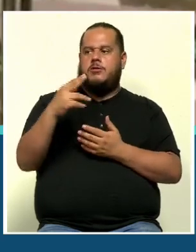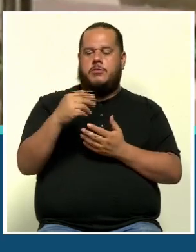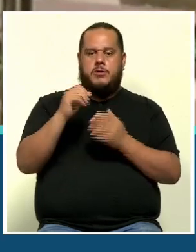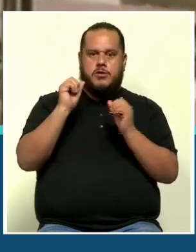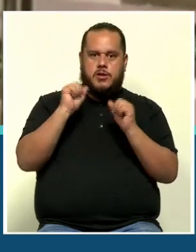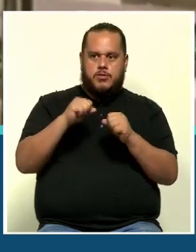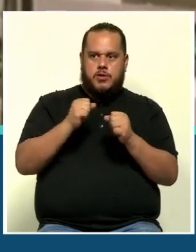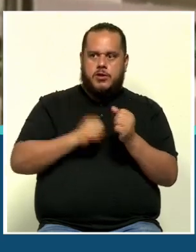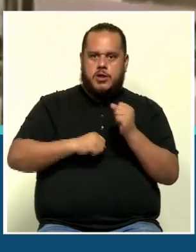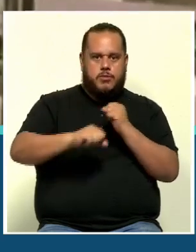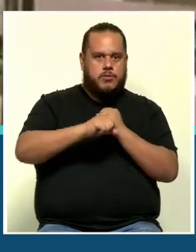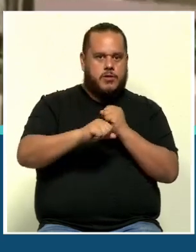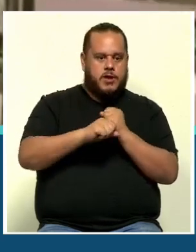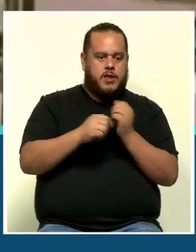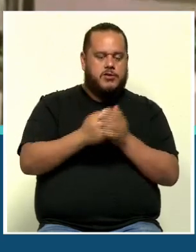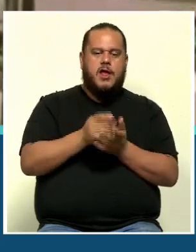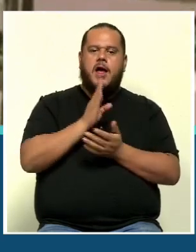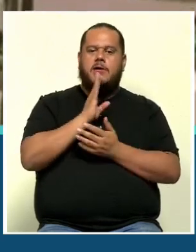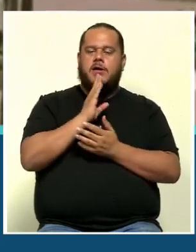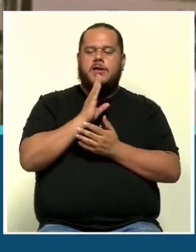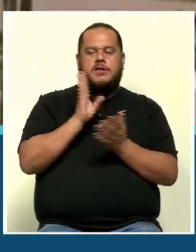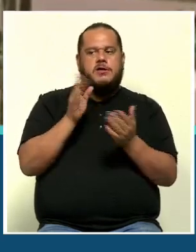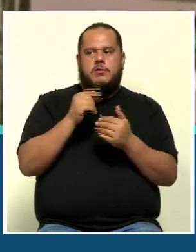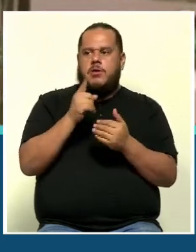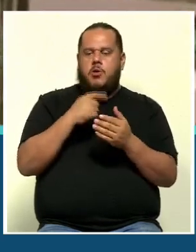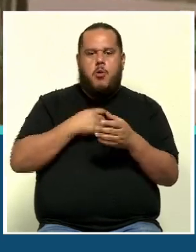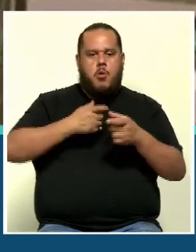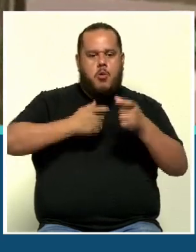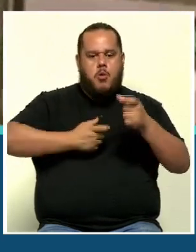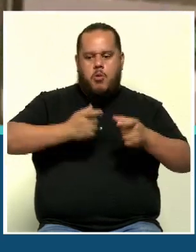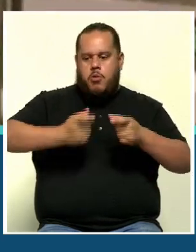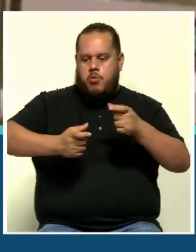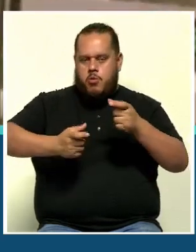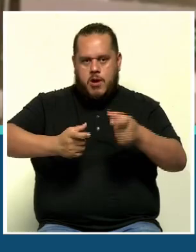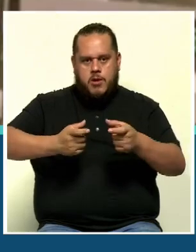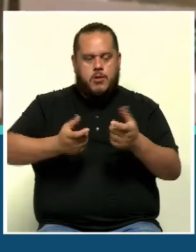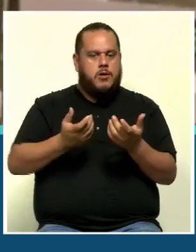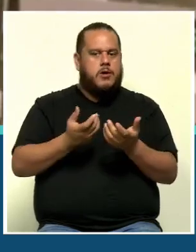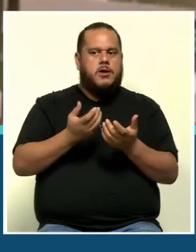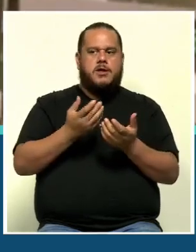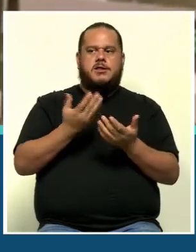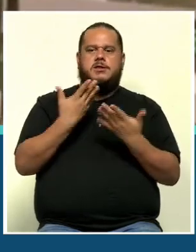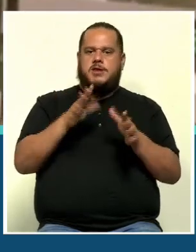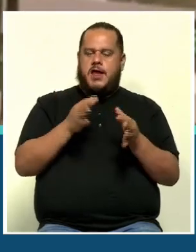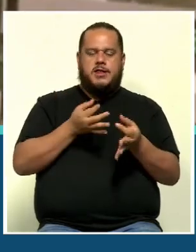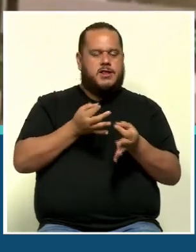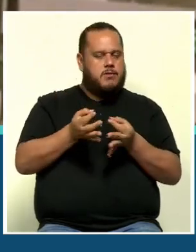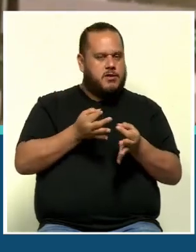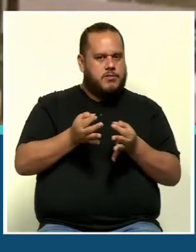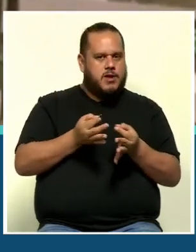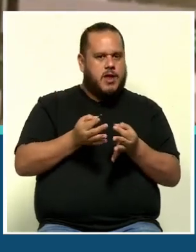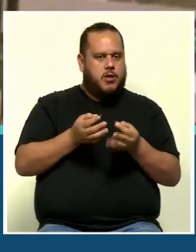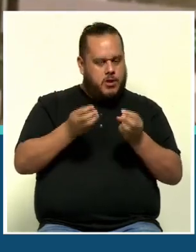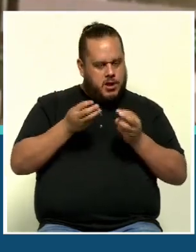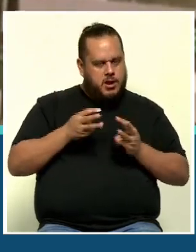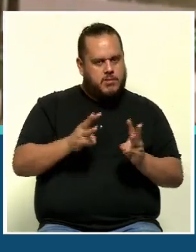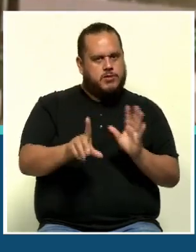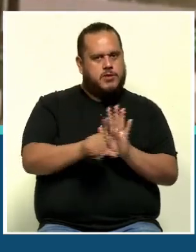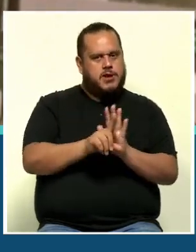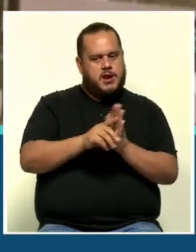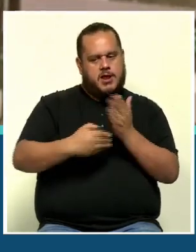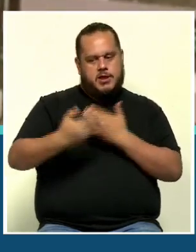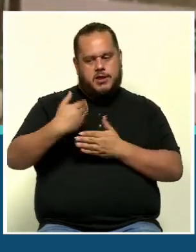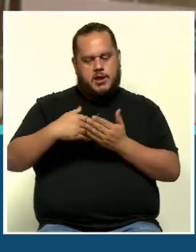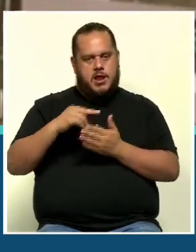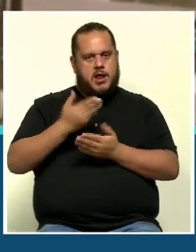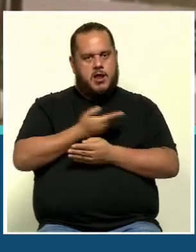ser publicados, hablaban de que no iba a haber un hueco como tal, como se había explicado con el veto de la ley anterior cuando nosotros